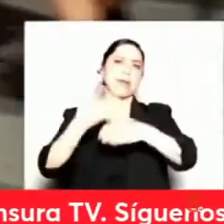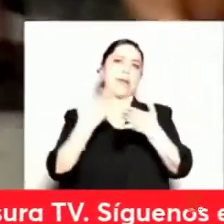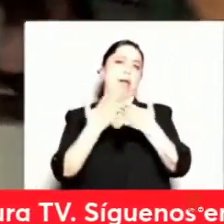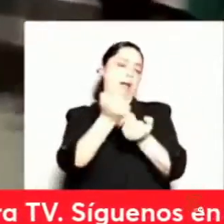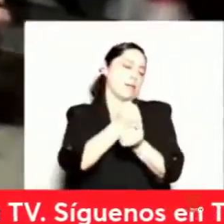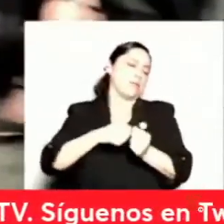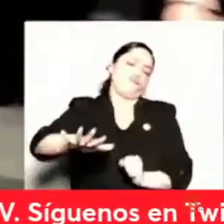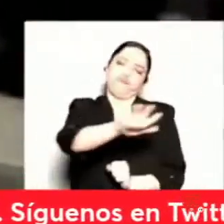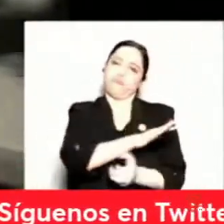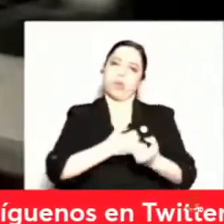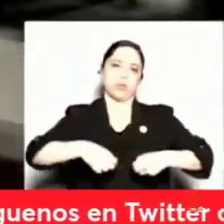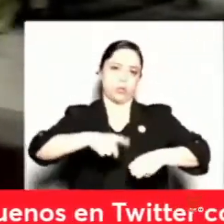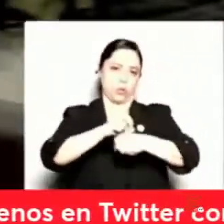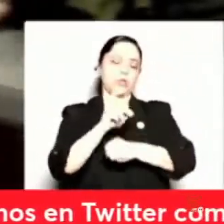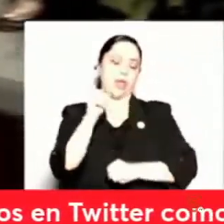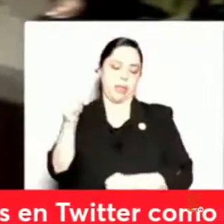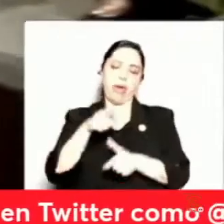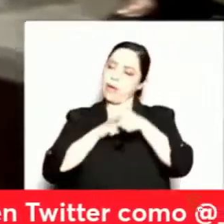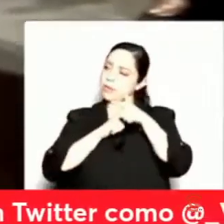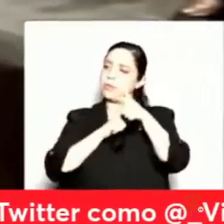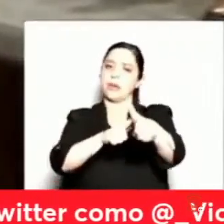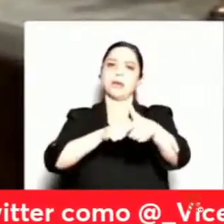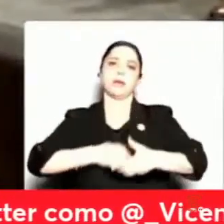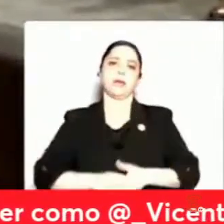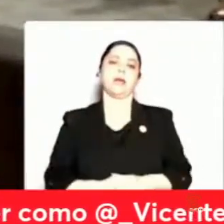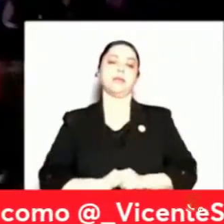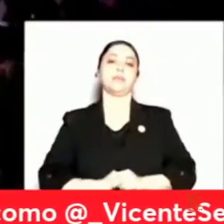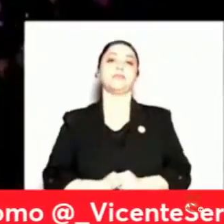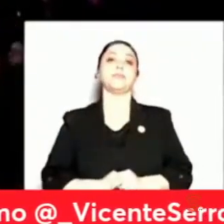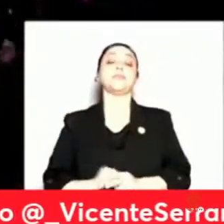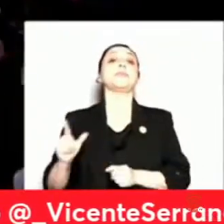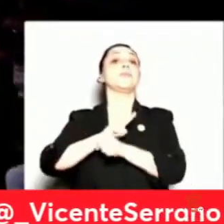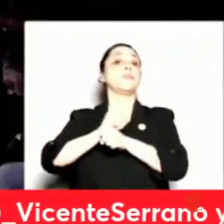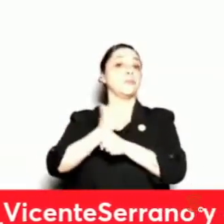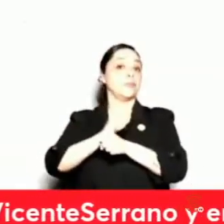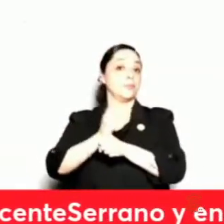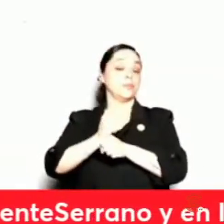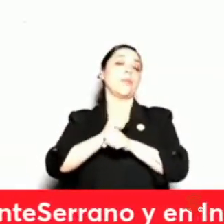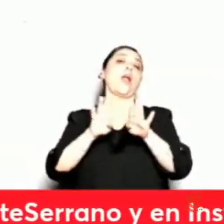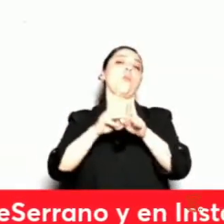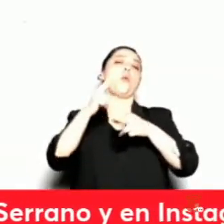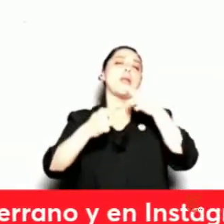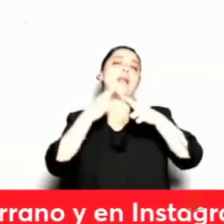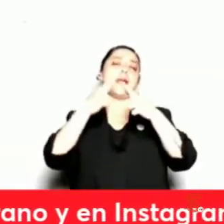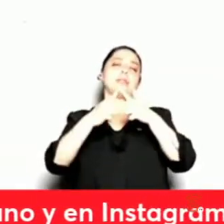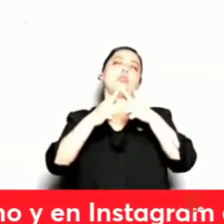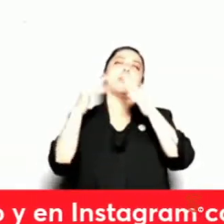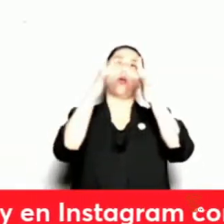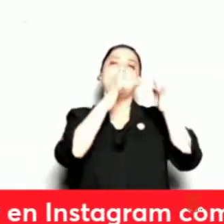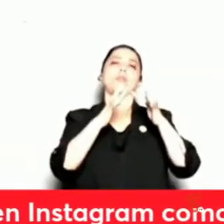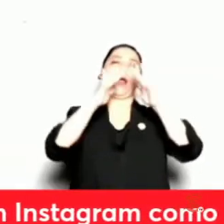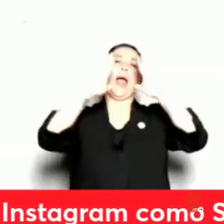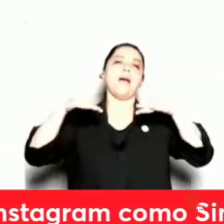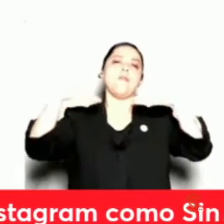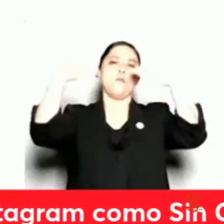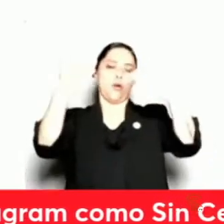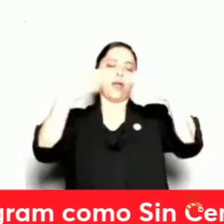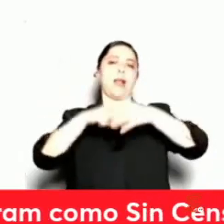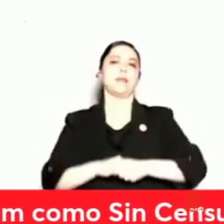sociedad. Me da mucho gusto. Licenciado en Relaciones Internacionales por el Instituto